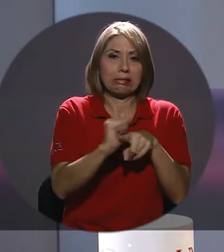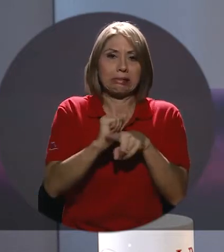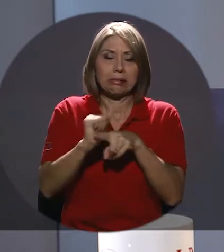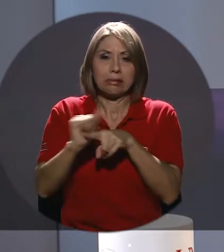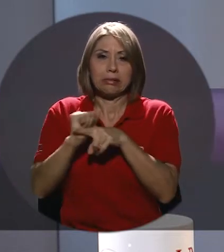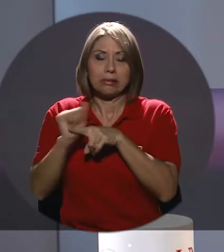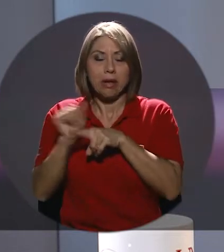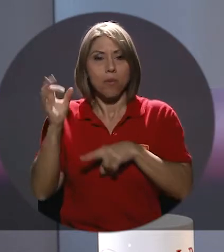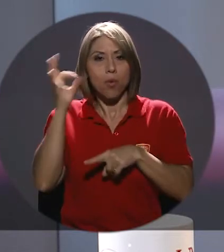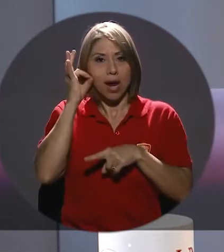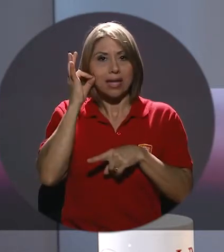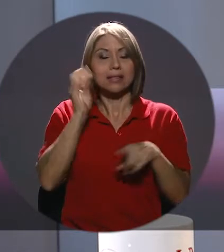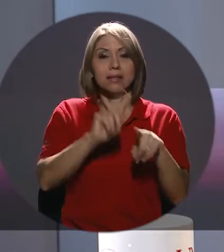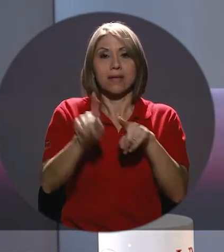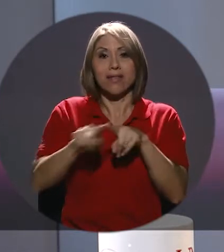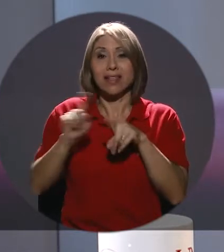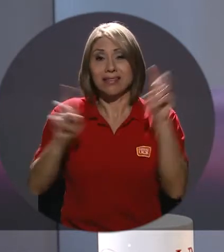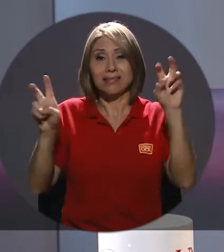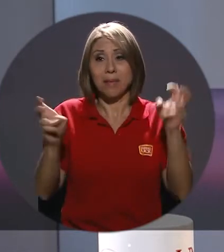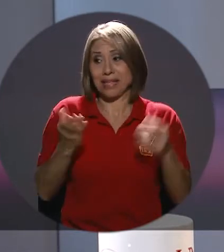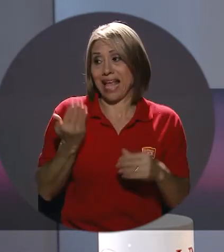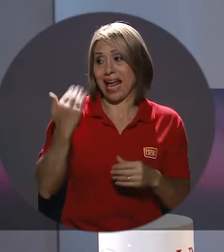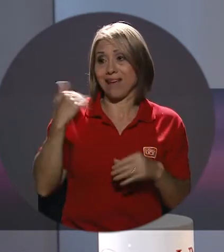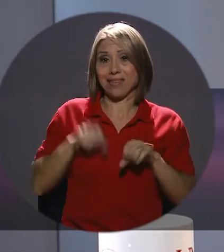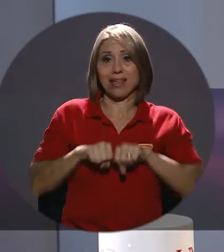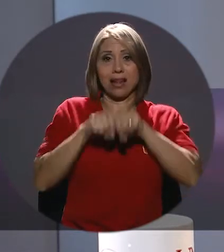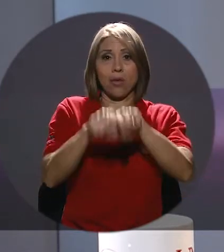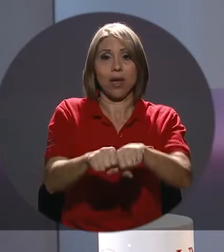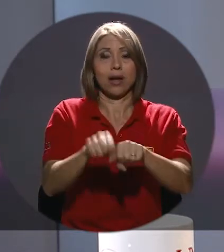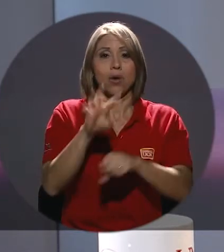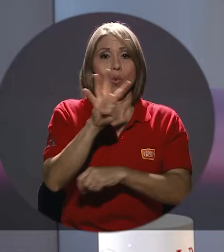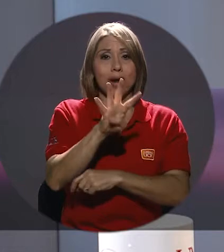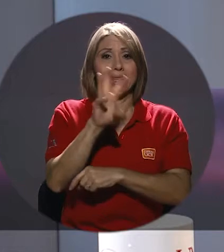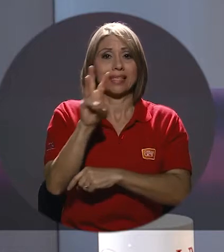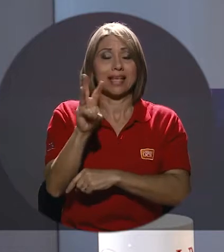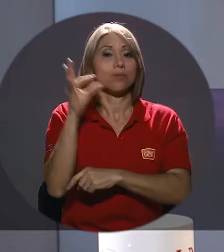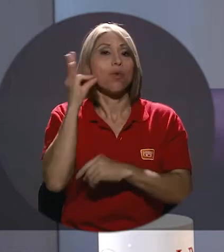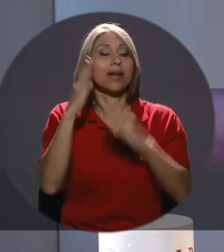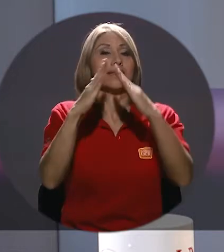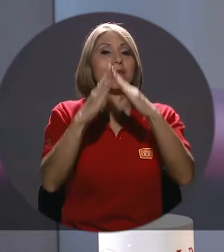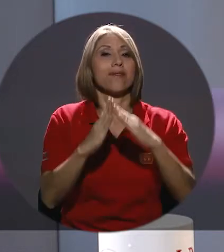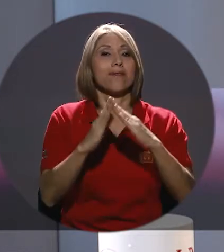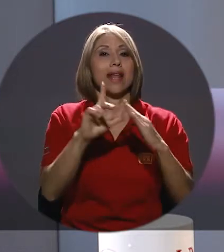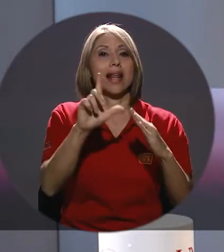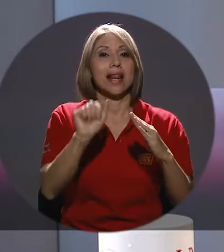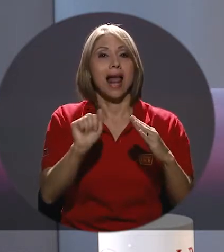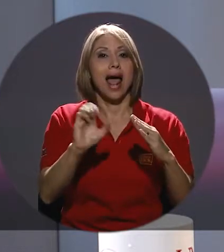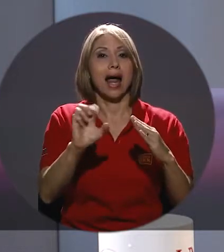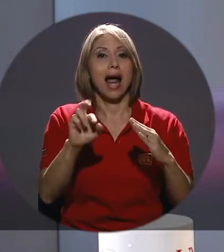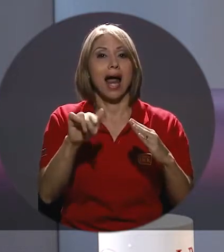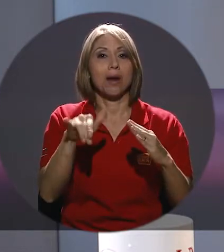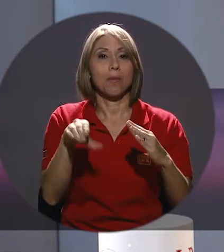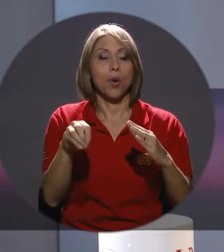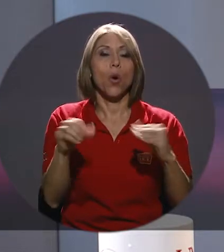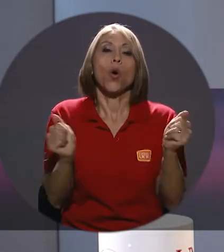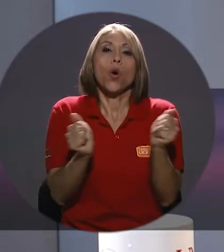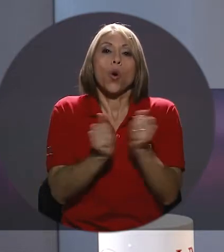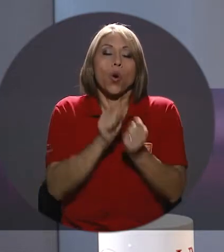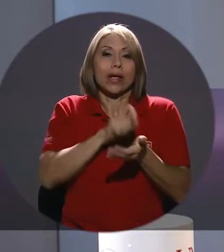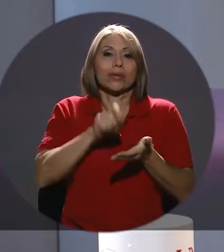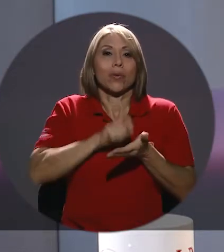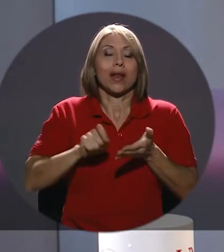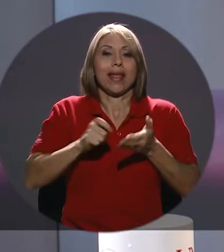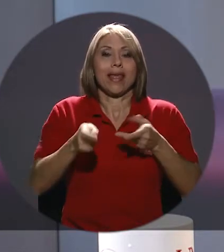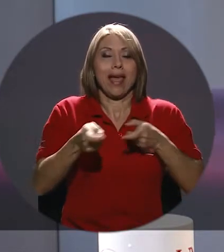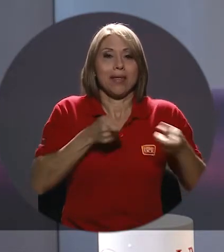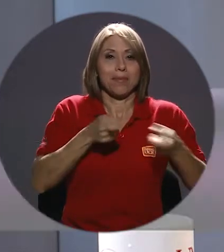diferentes ámbitos. Ellos acaban de graduar a 46 mujeres de la Carpio en conjunto con la Escuela de Administración de la Universidad